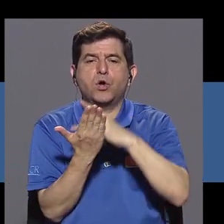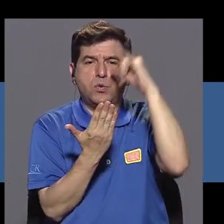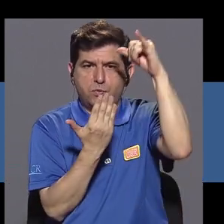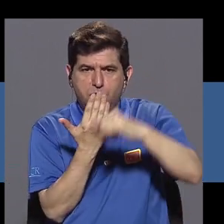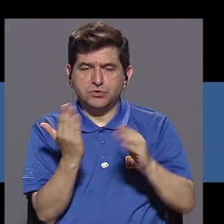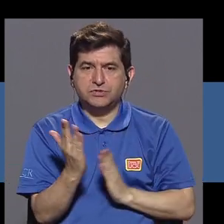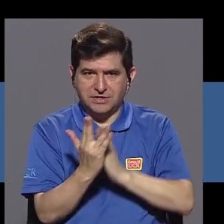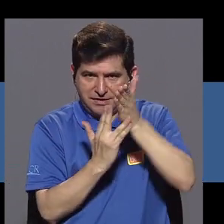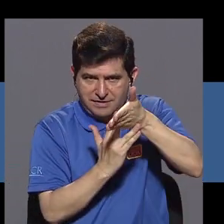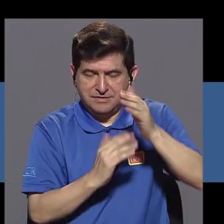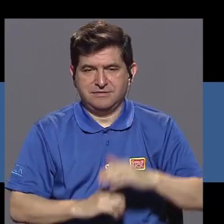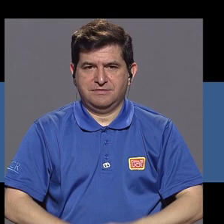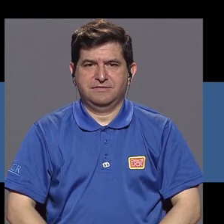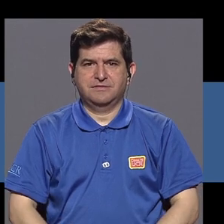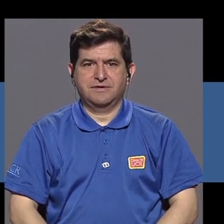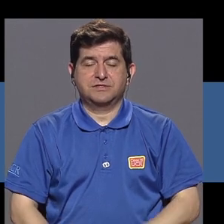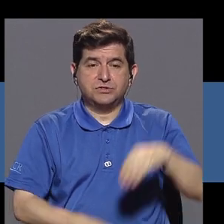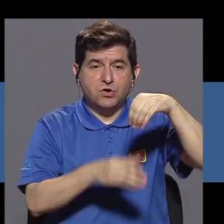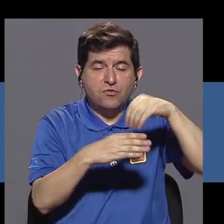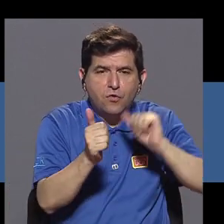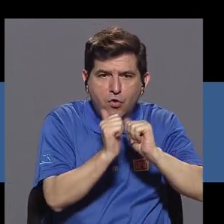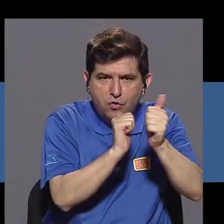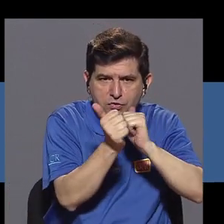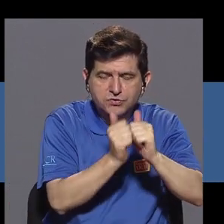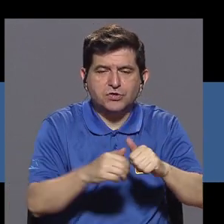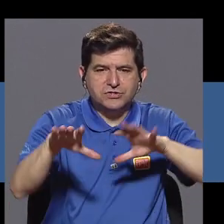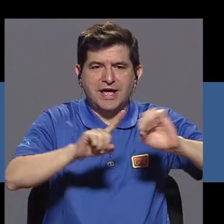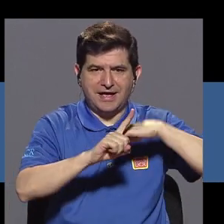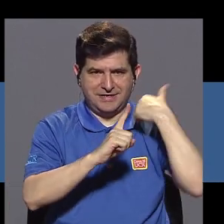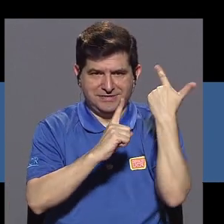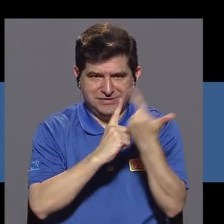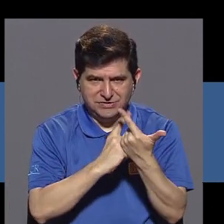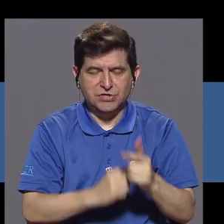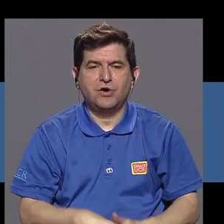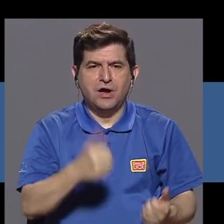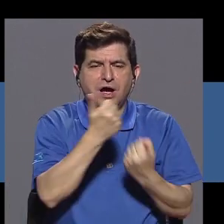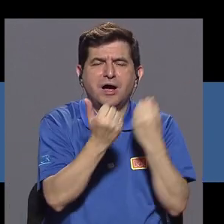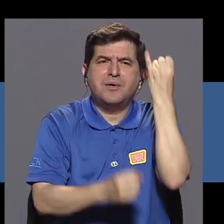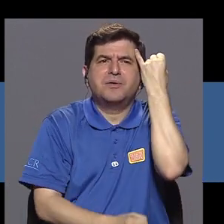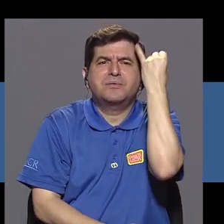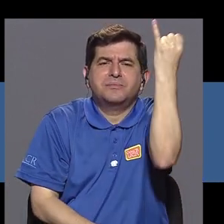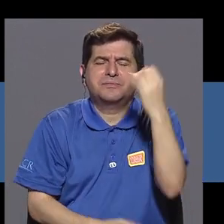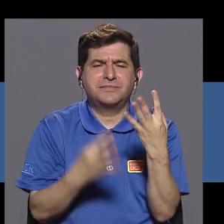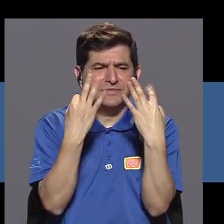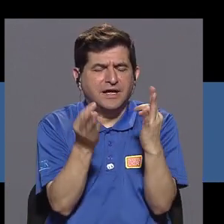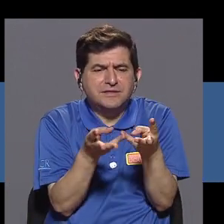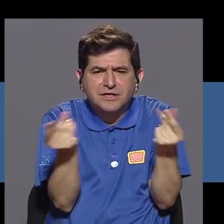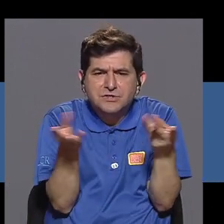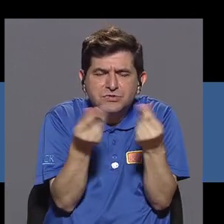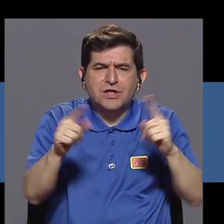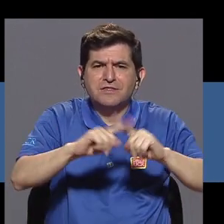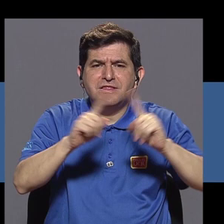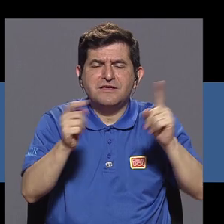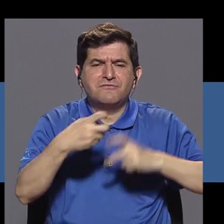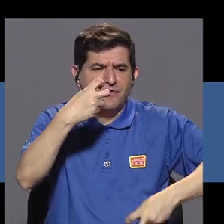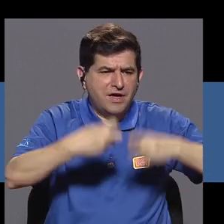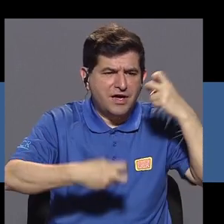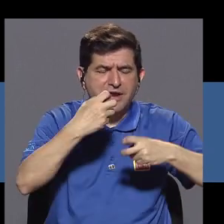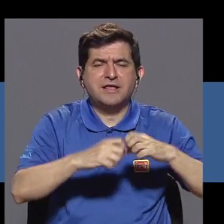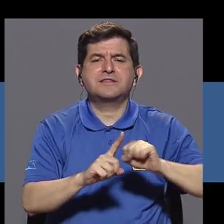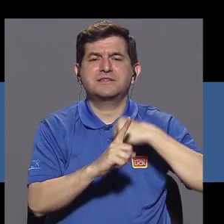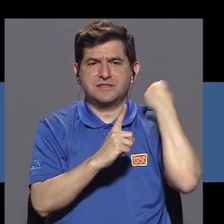través de los Fondos Concursables de Acción Social, para apoyar iniciativas que busquen solucionar diferentes problemas de nuestra